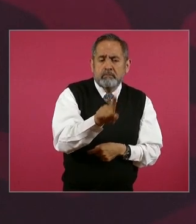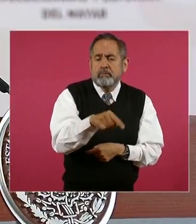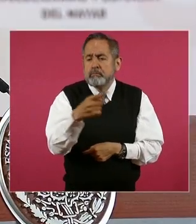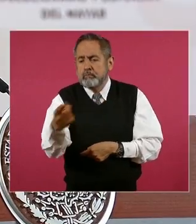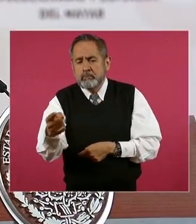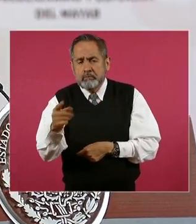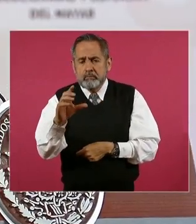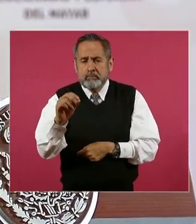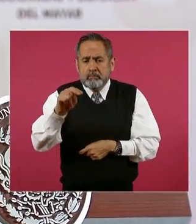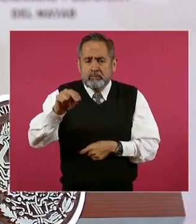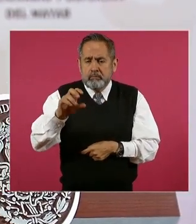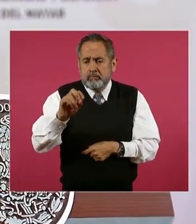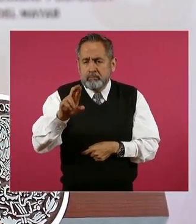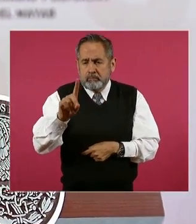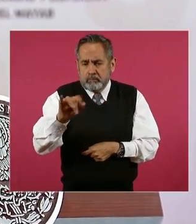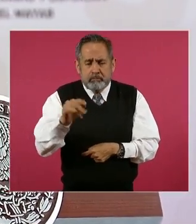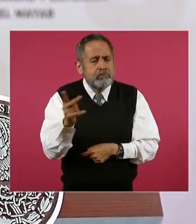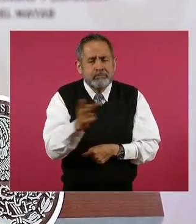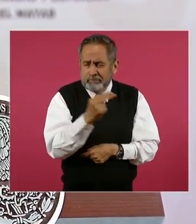y